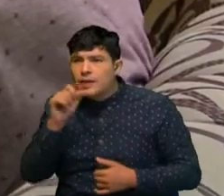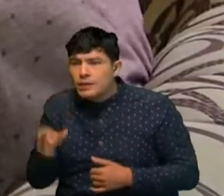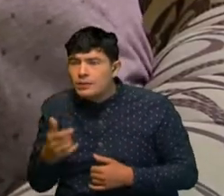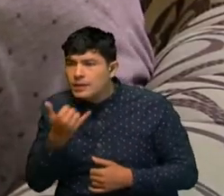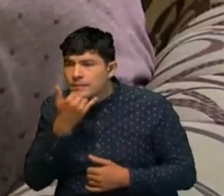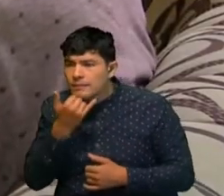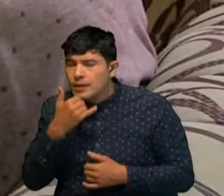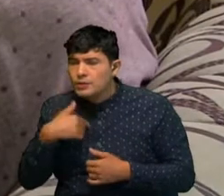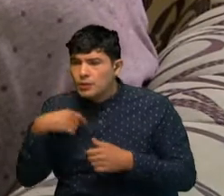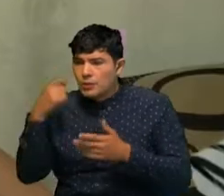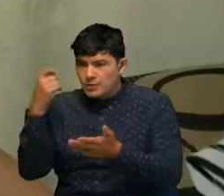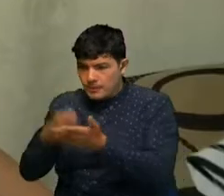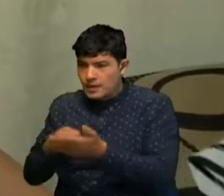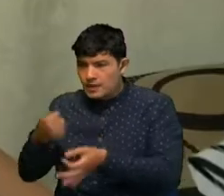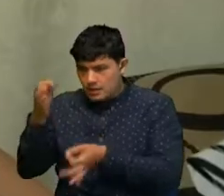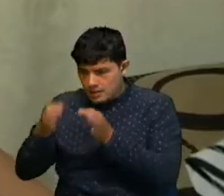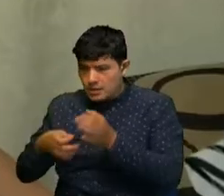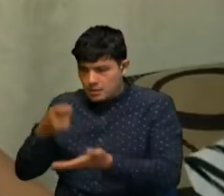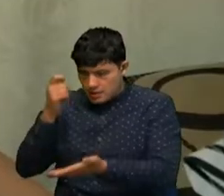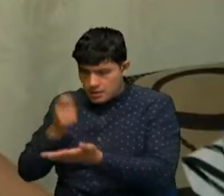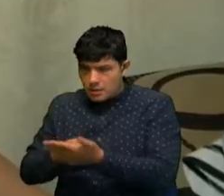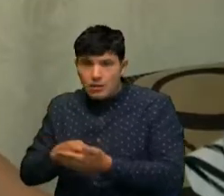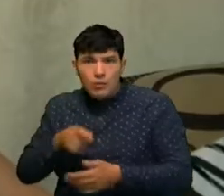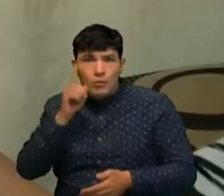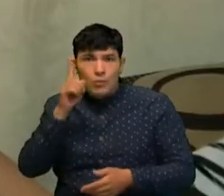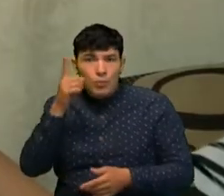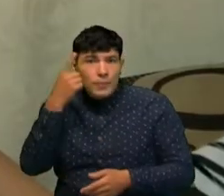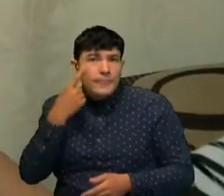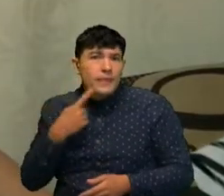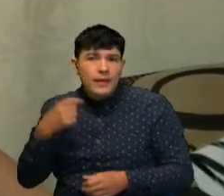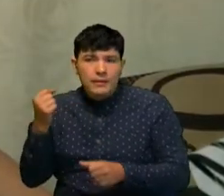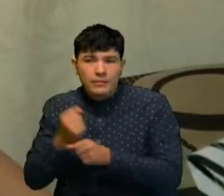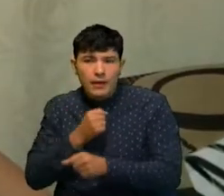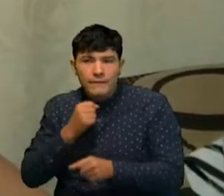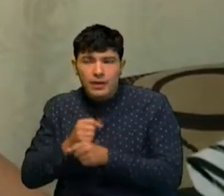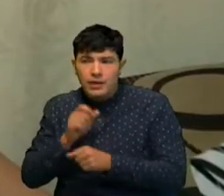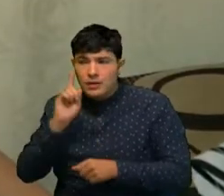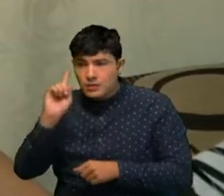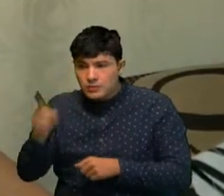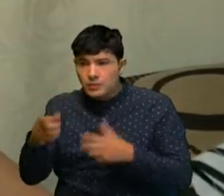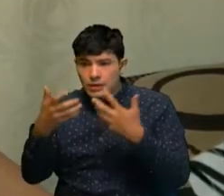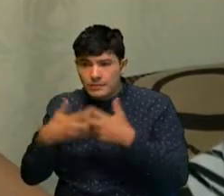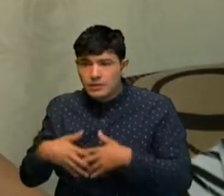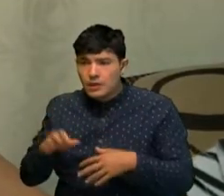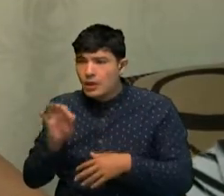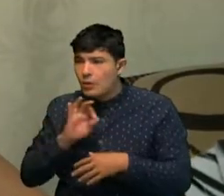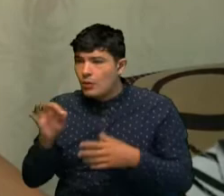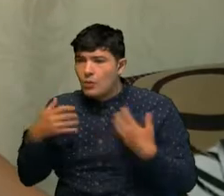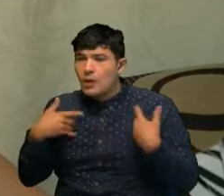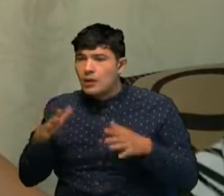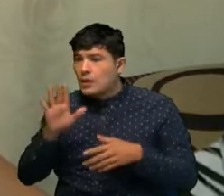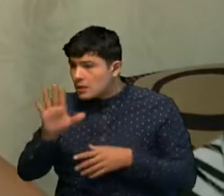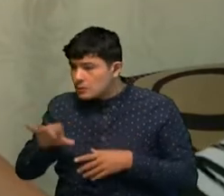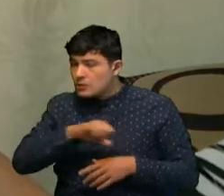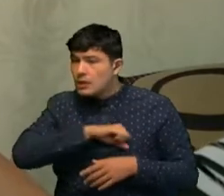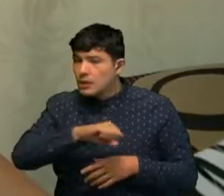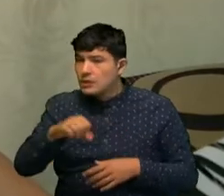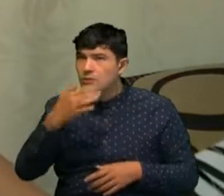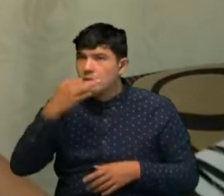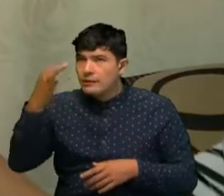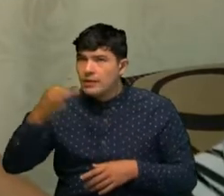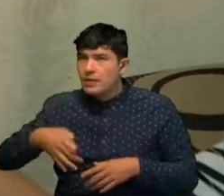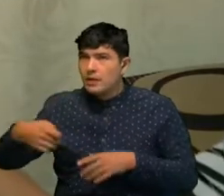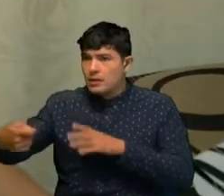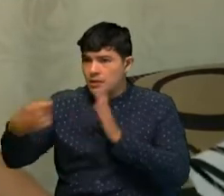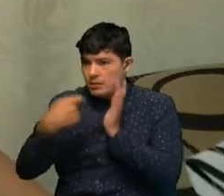se le pague lo justo. Así sea un día que le trabaje a uno, a una empresa o a cualquier, tienen el derecho de darle uno, es